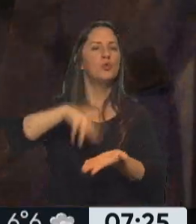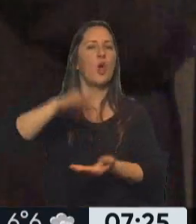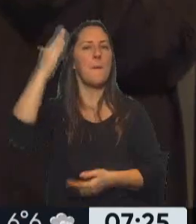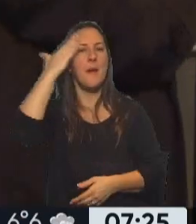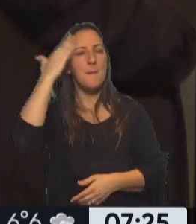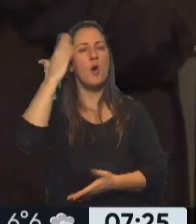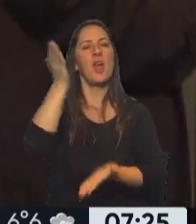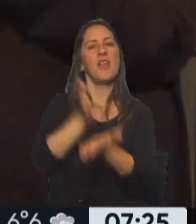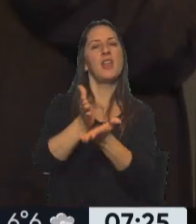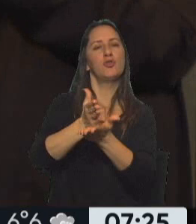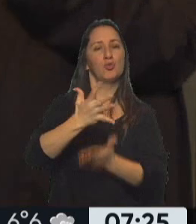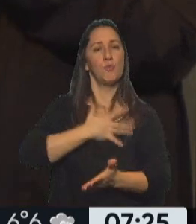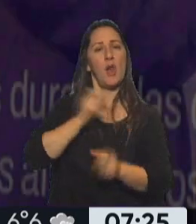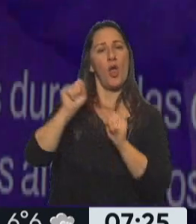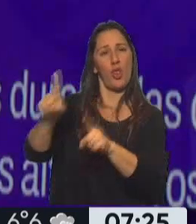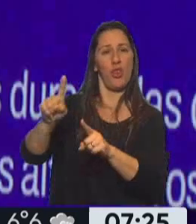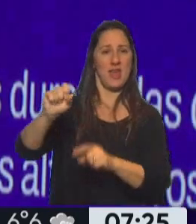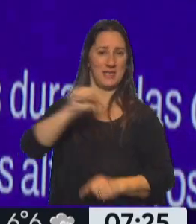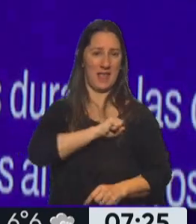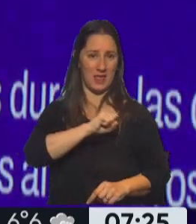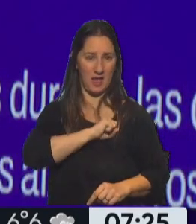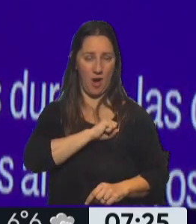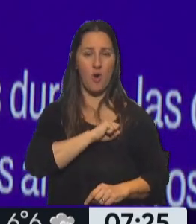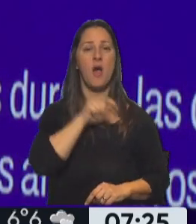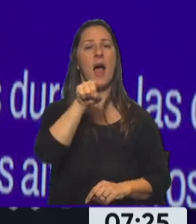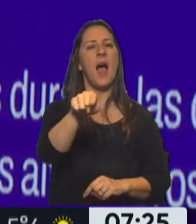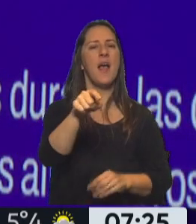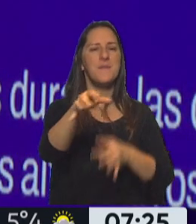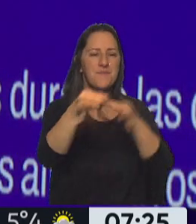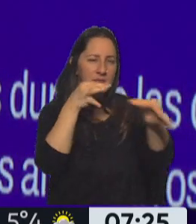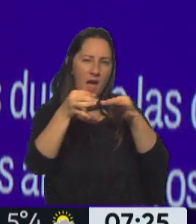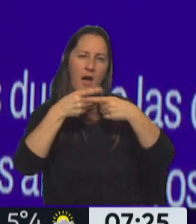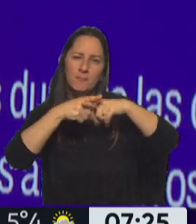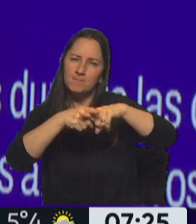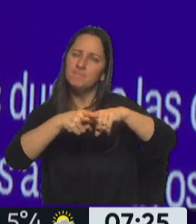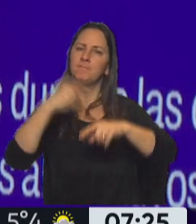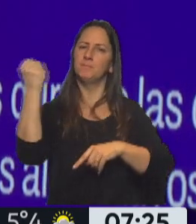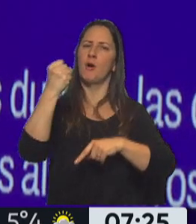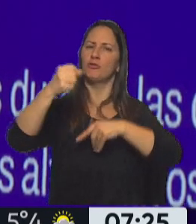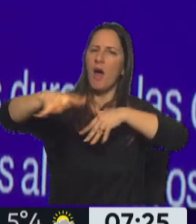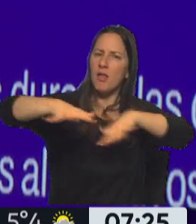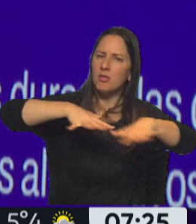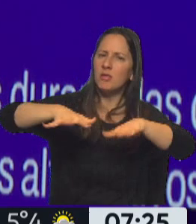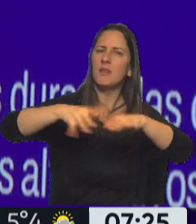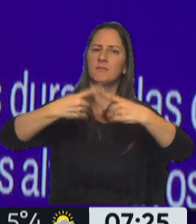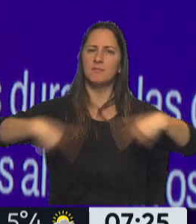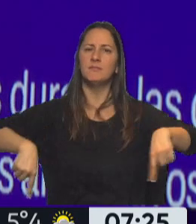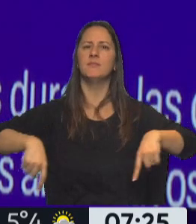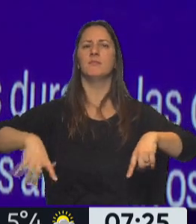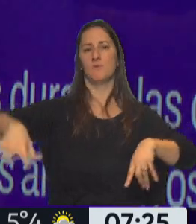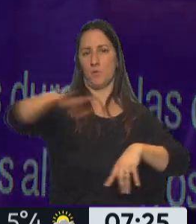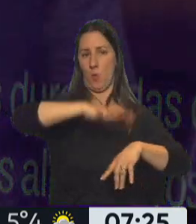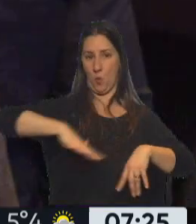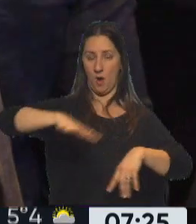Derechos Humanos de Santiago de Chile. La idea es presentar como diálogos y acciones, principalmente intervenciones que fueron en el espacio